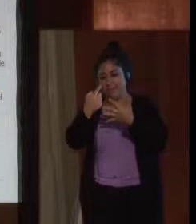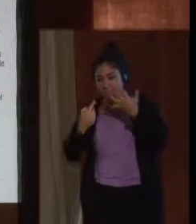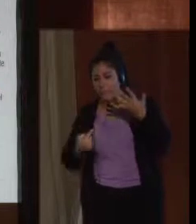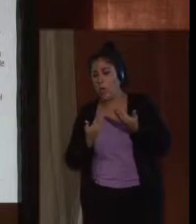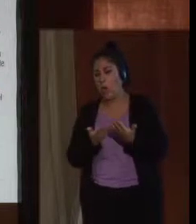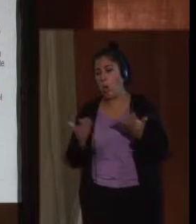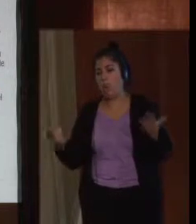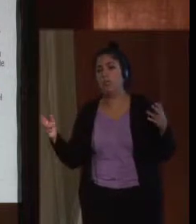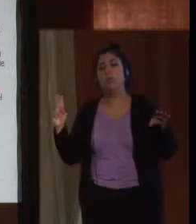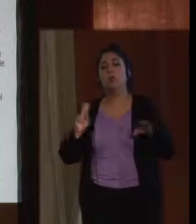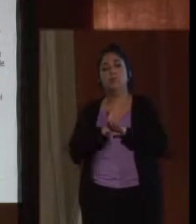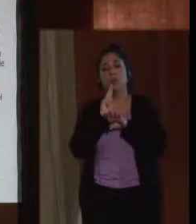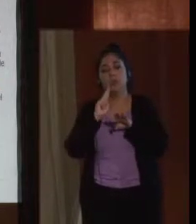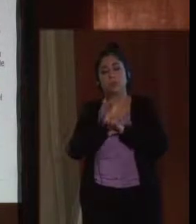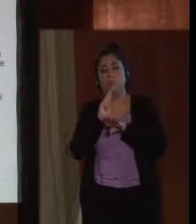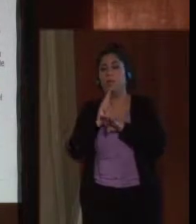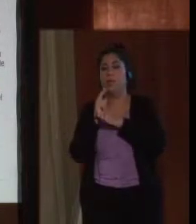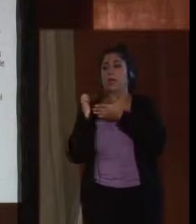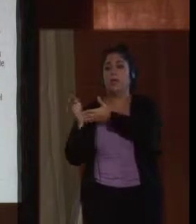han venido